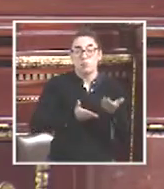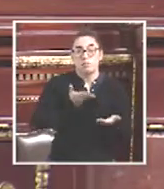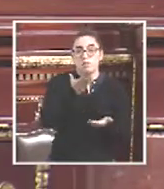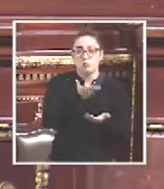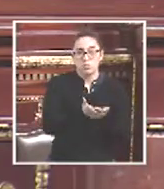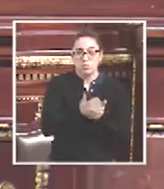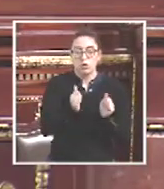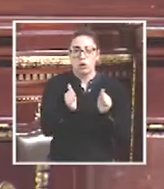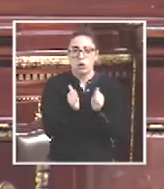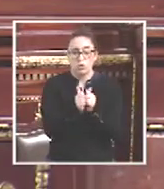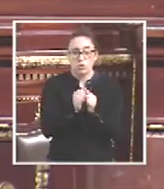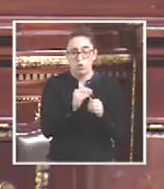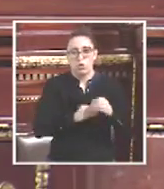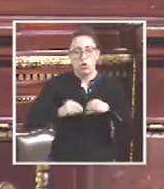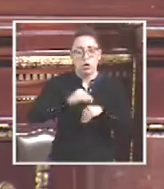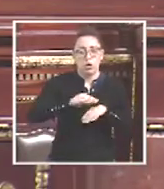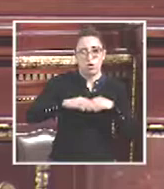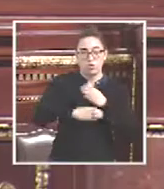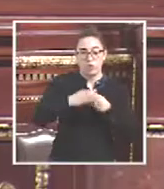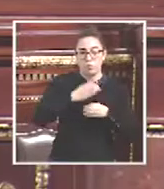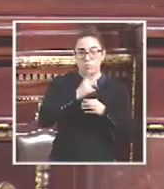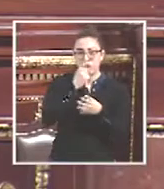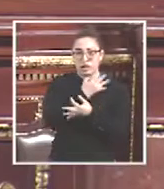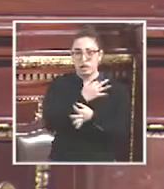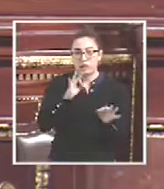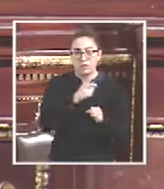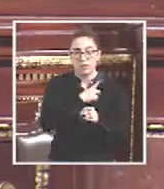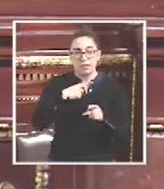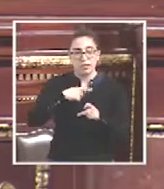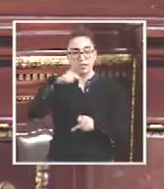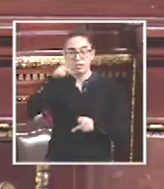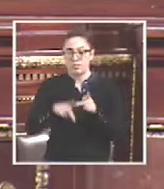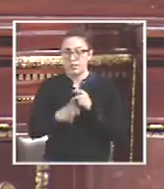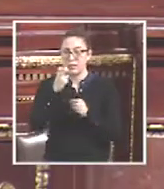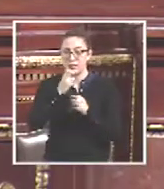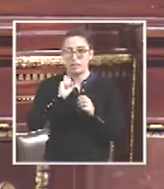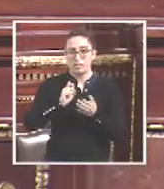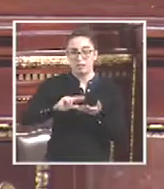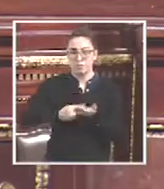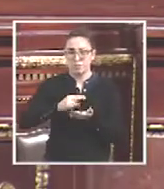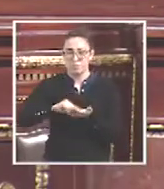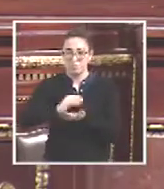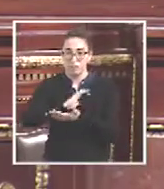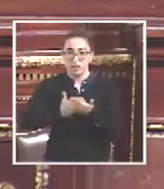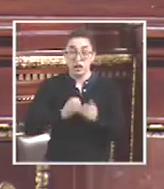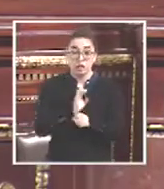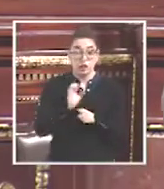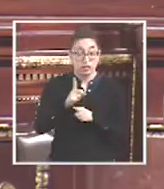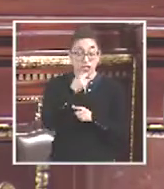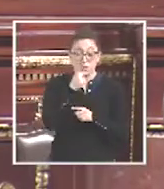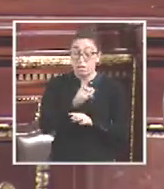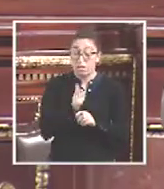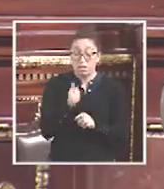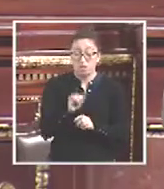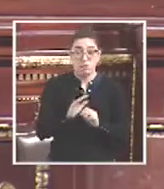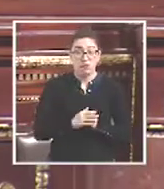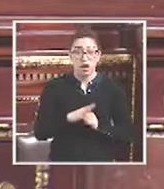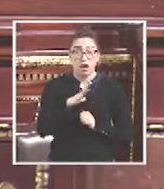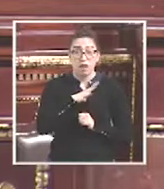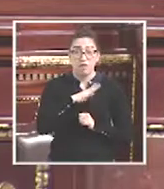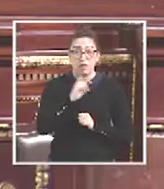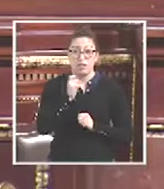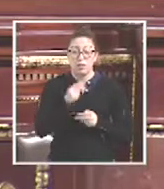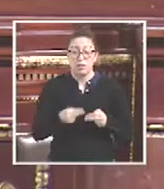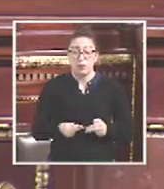como una causal más para declarar desierta la licitación. Literalmente señaló que existía un